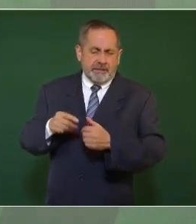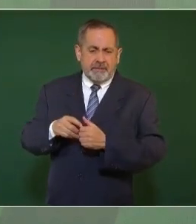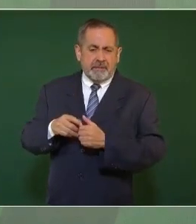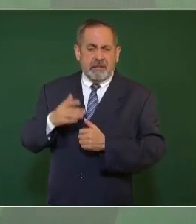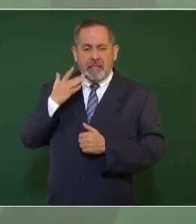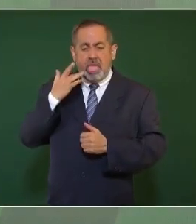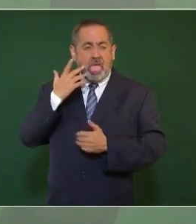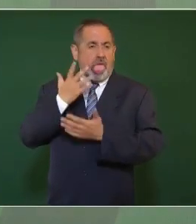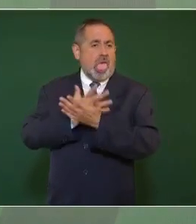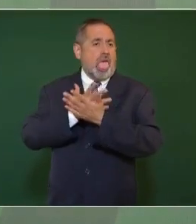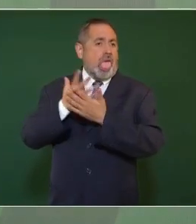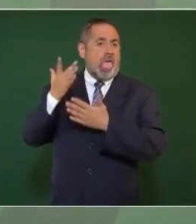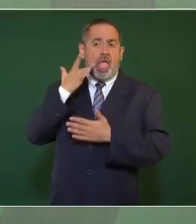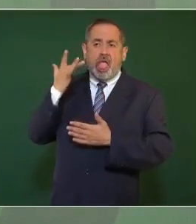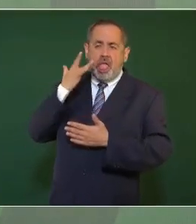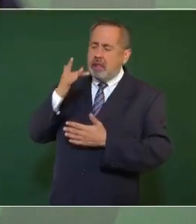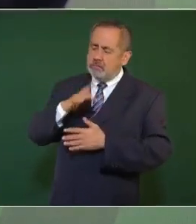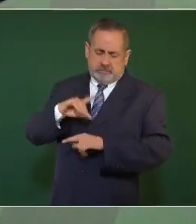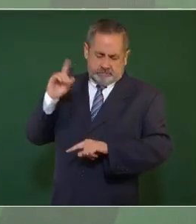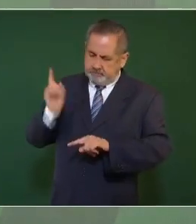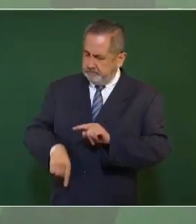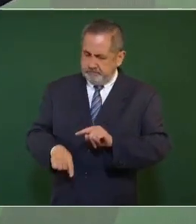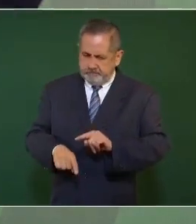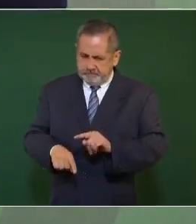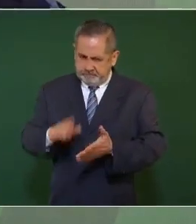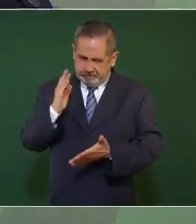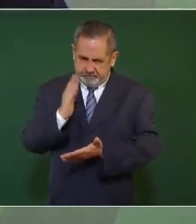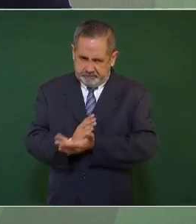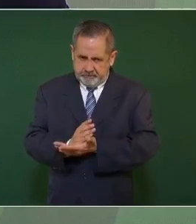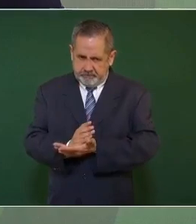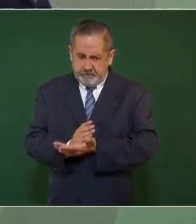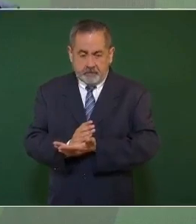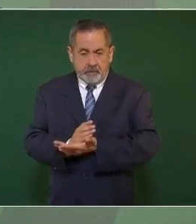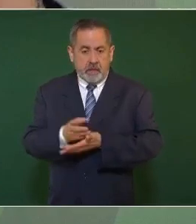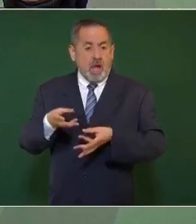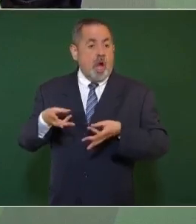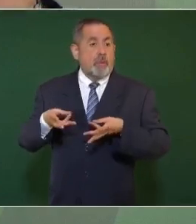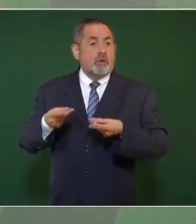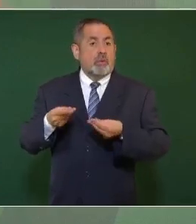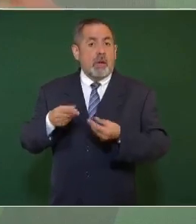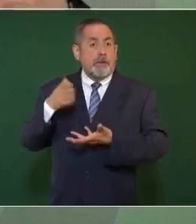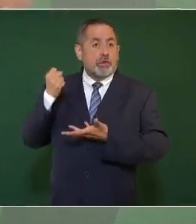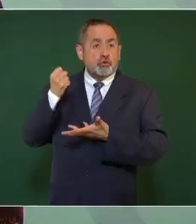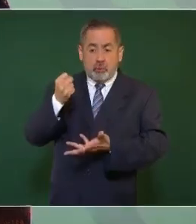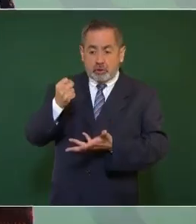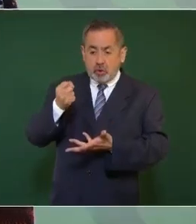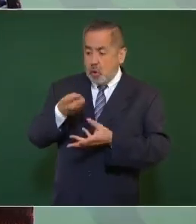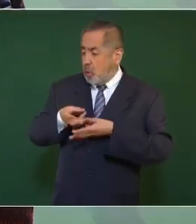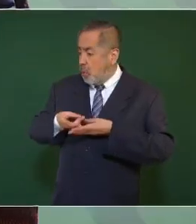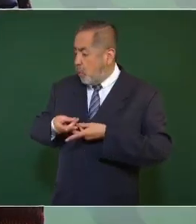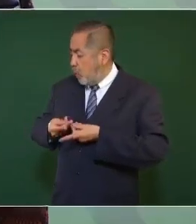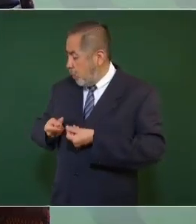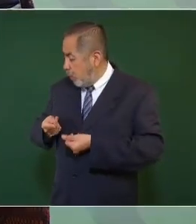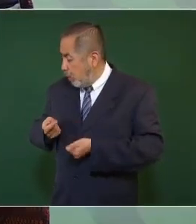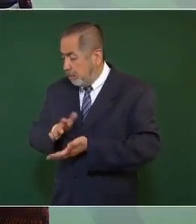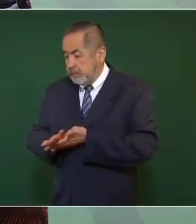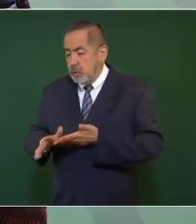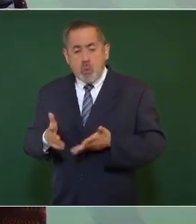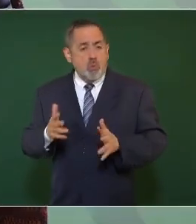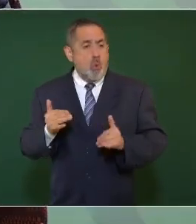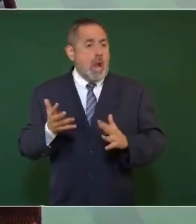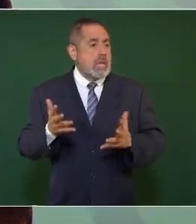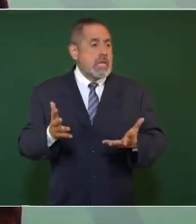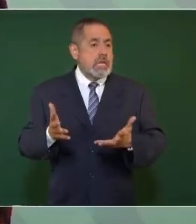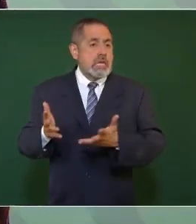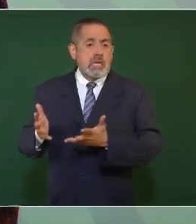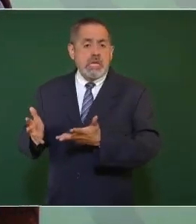muchas extravagancias. Y el presupuesto se lo tragaba el mismo gobierno.